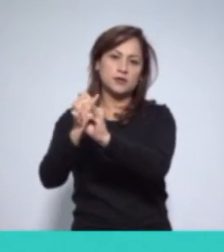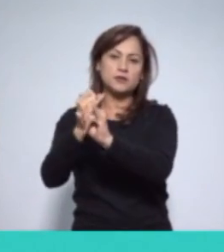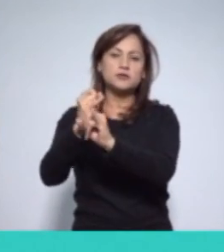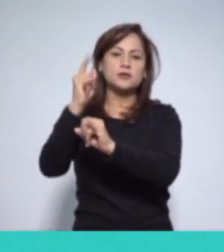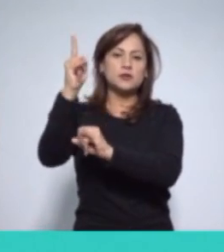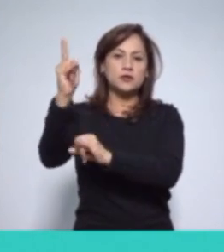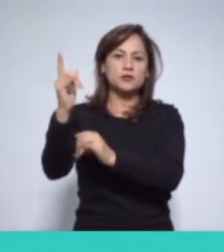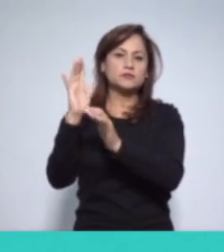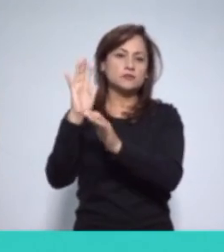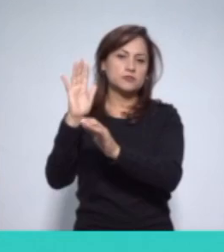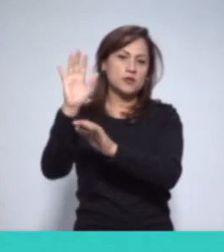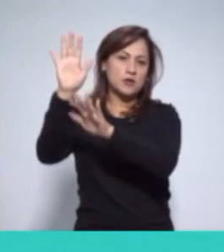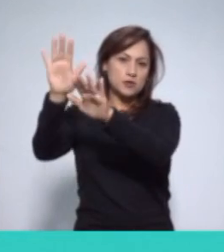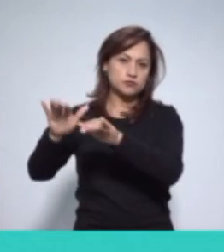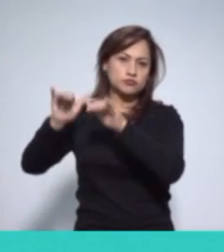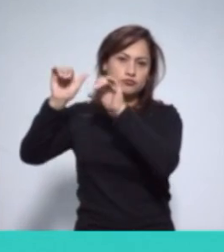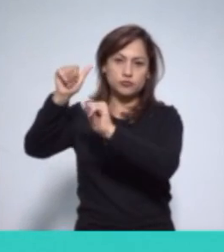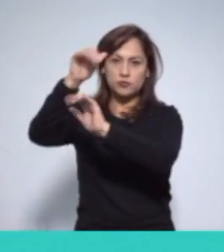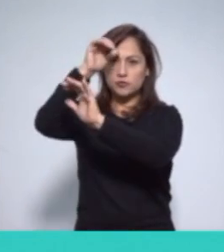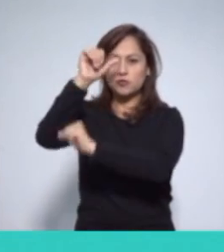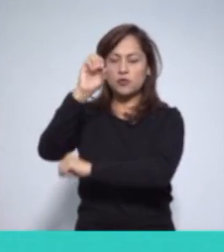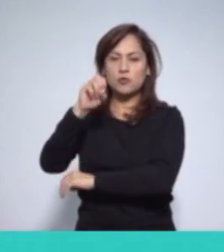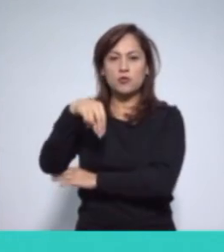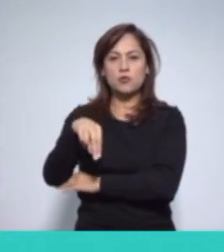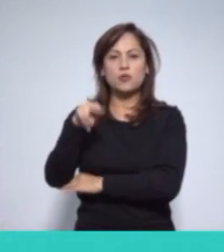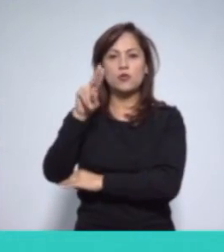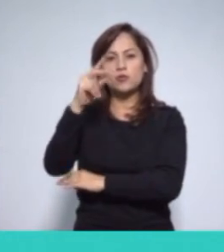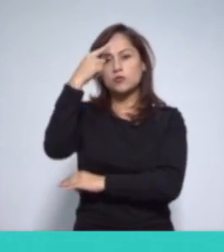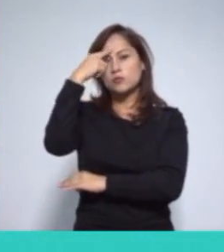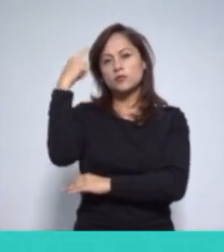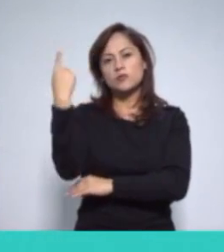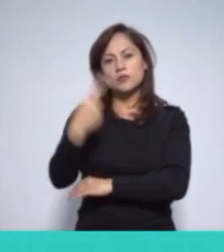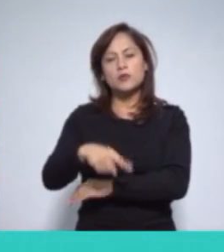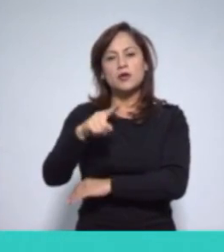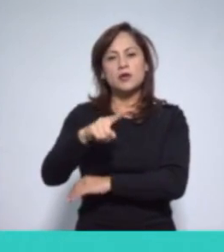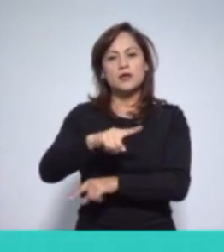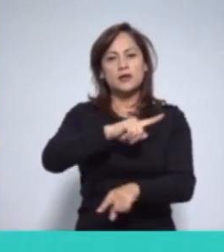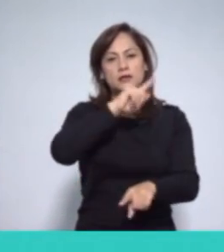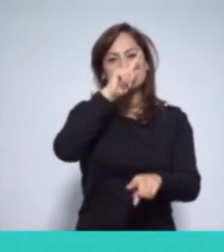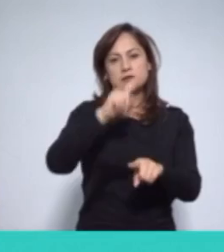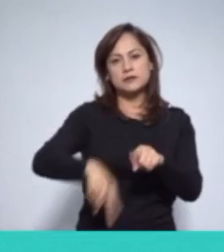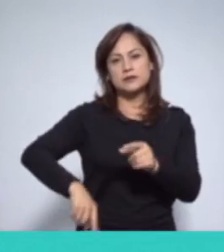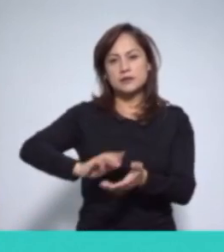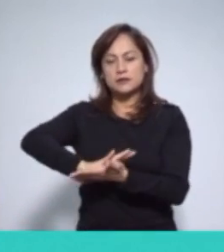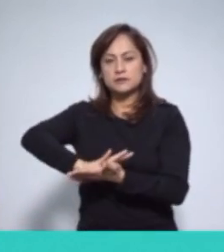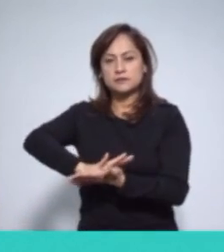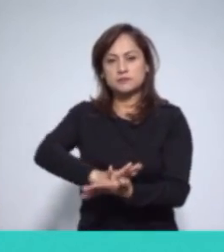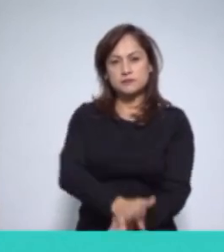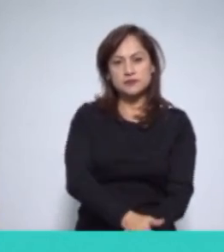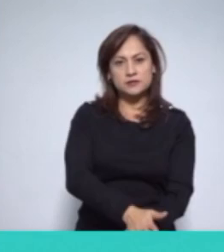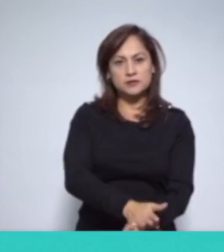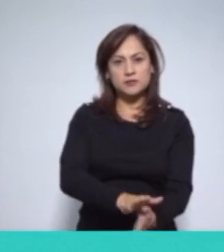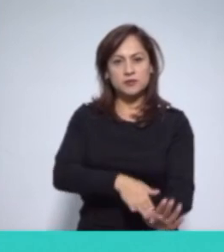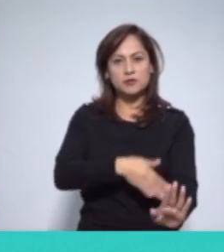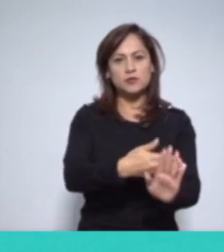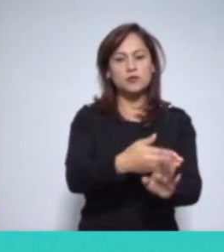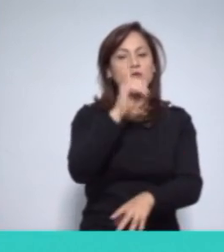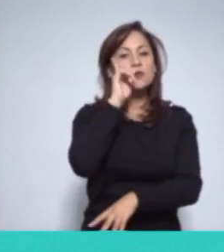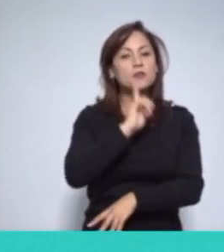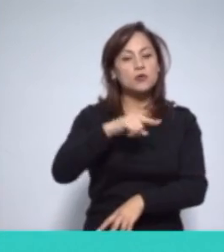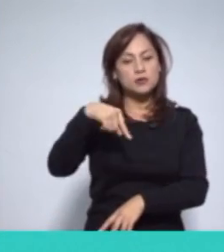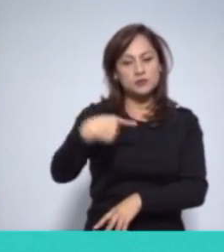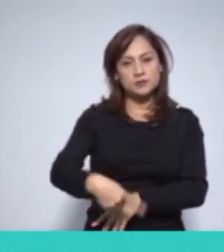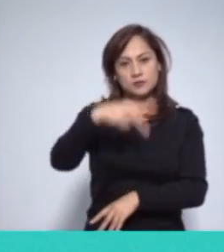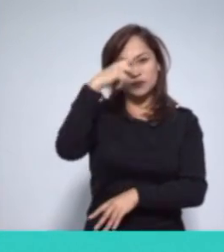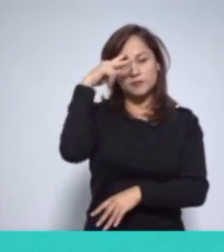el Comité de Naciones Unidas para la eliminación de toda forma de discriminación contra la mujer en México, en las